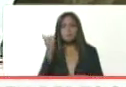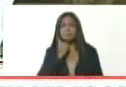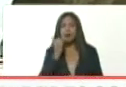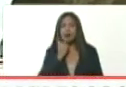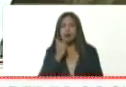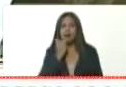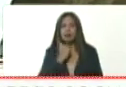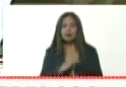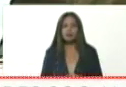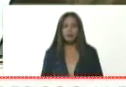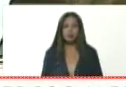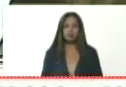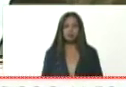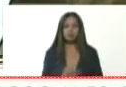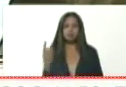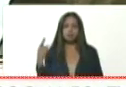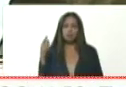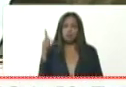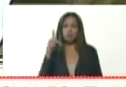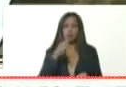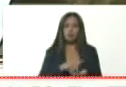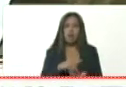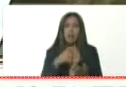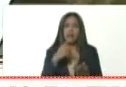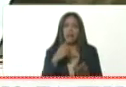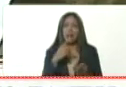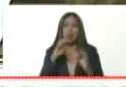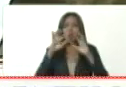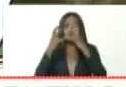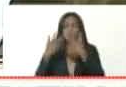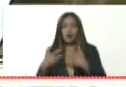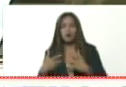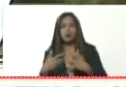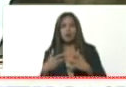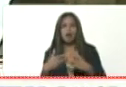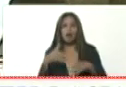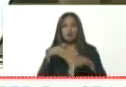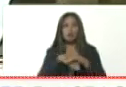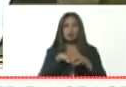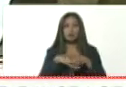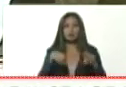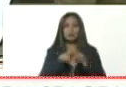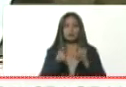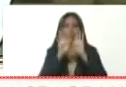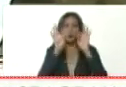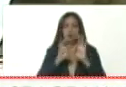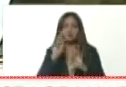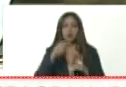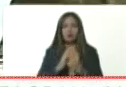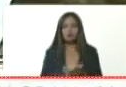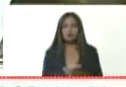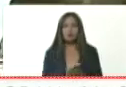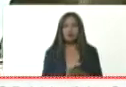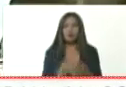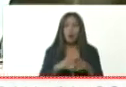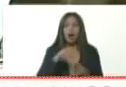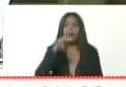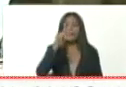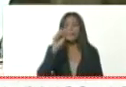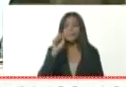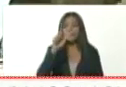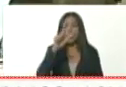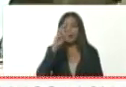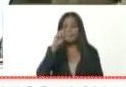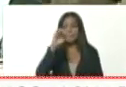está en la fábrica de calzado palmisano palmisano pan vino se